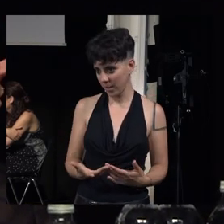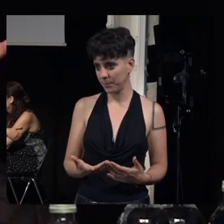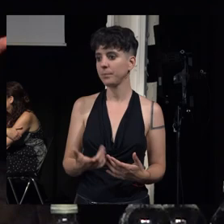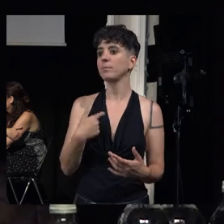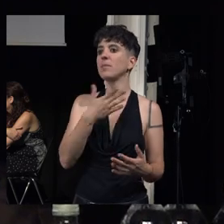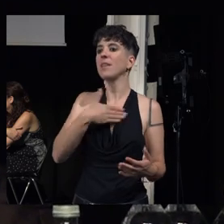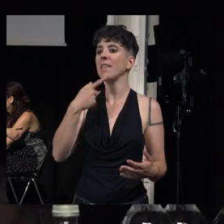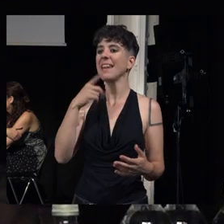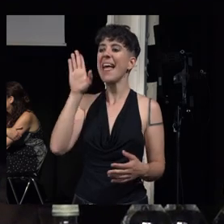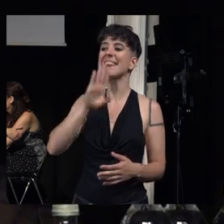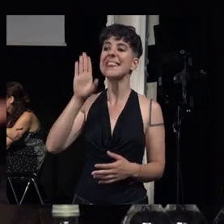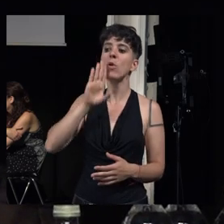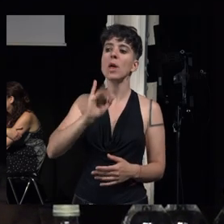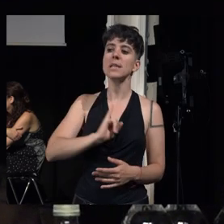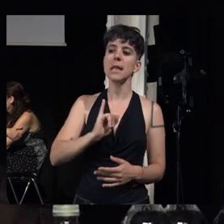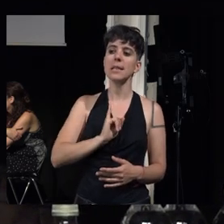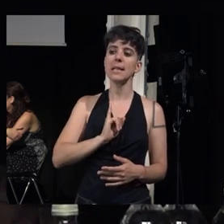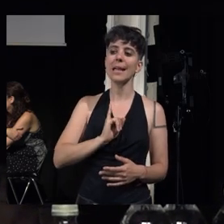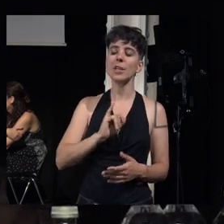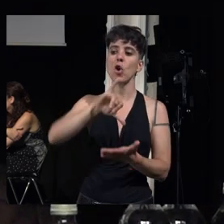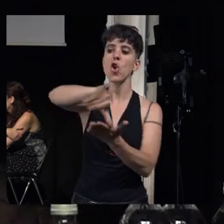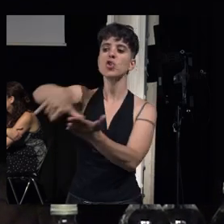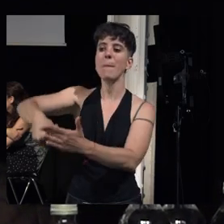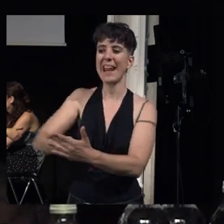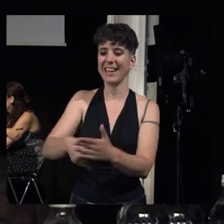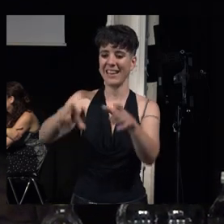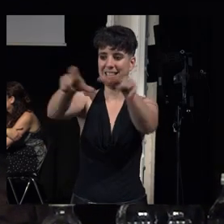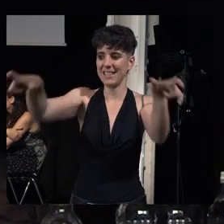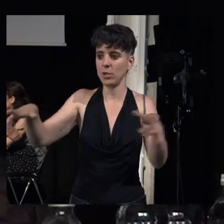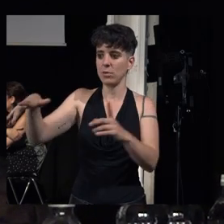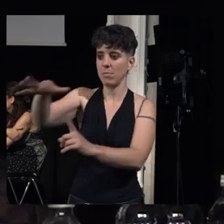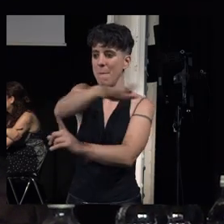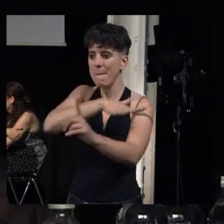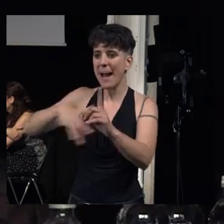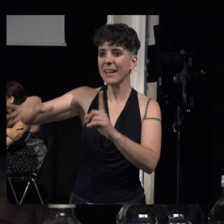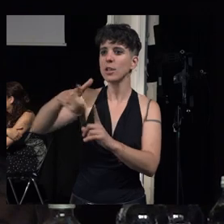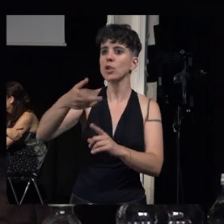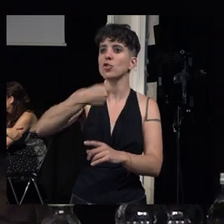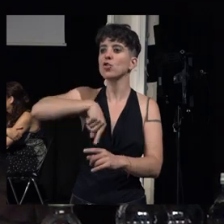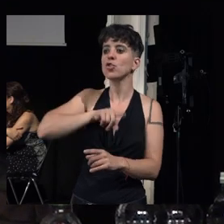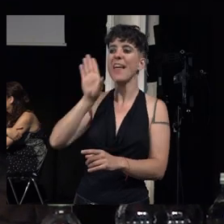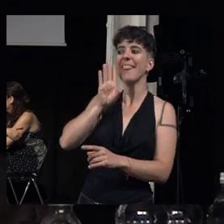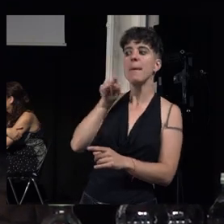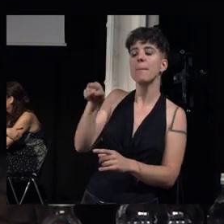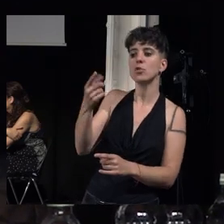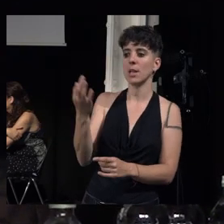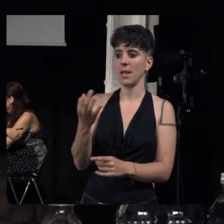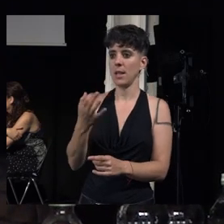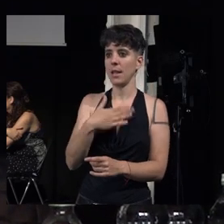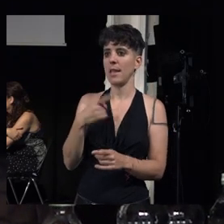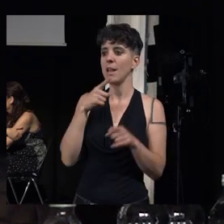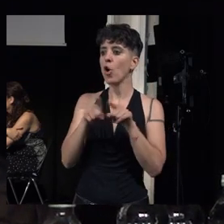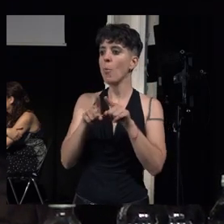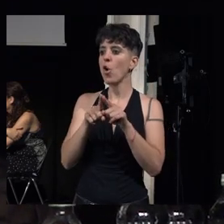deudas identitarias que tenemos con los márgenes, ¿no? ¿Qué nos pasa con esto también de santificar